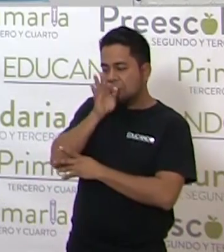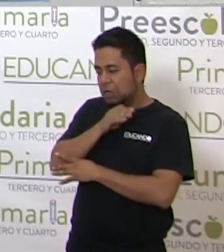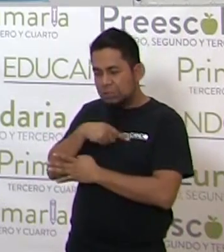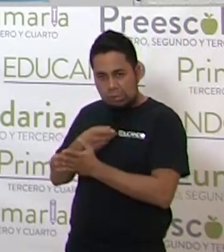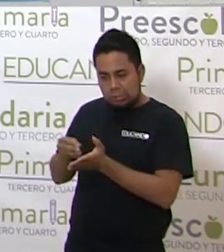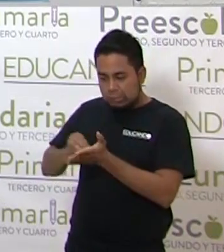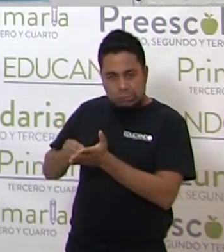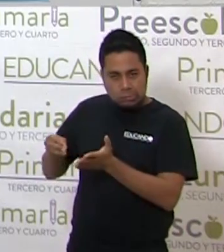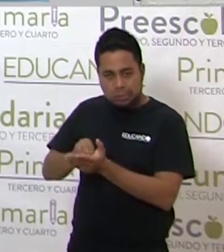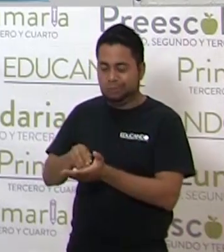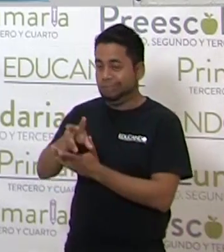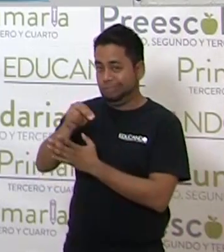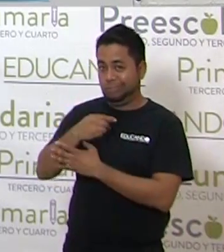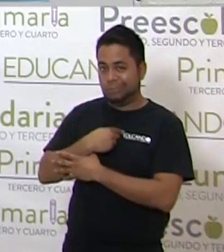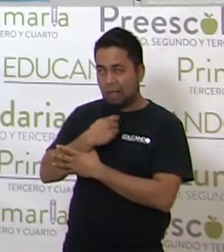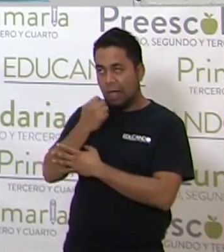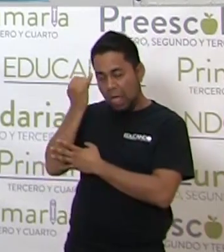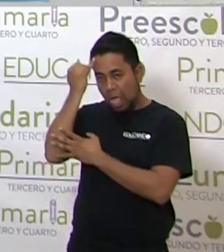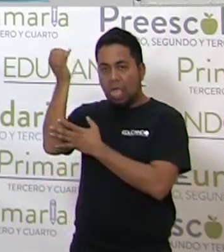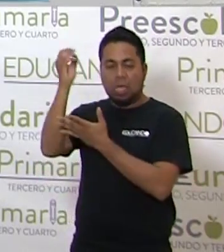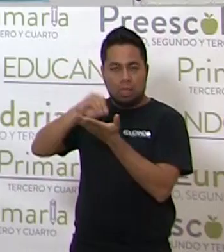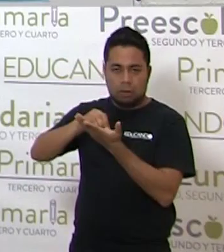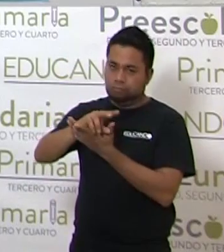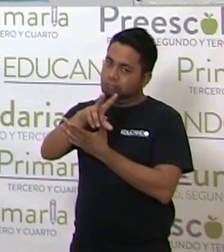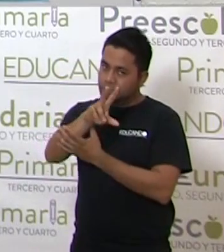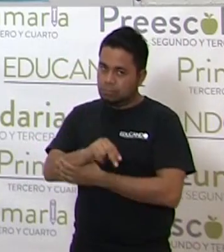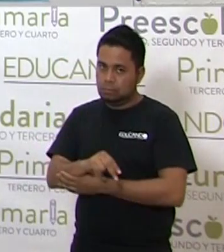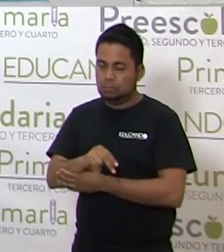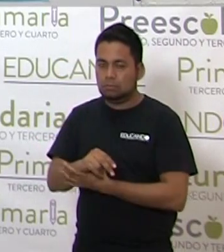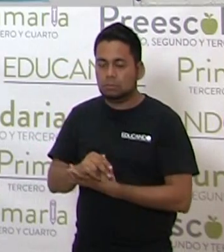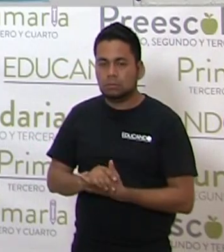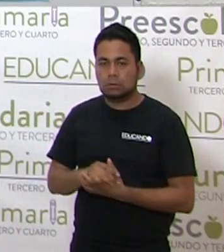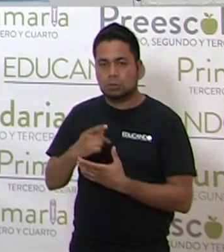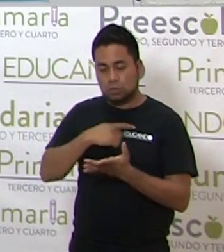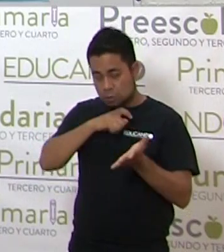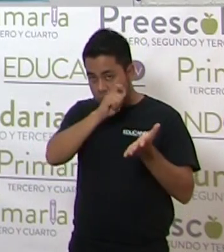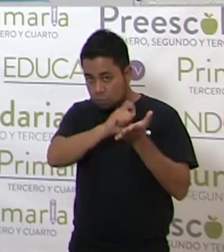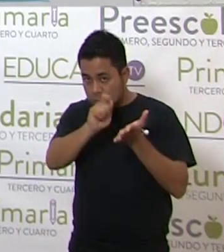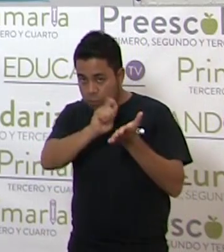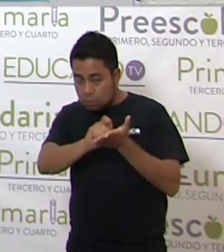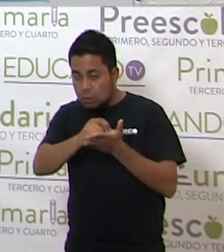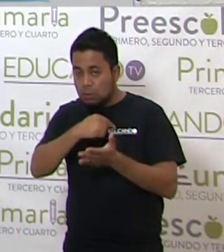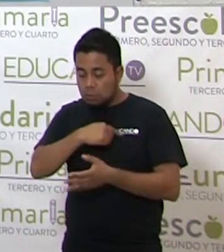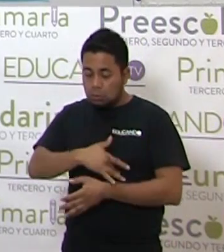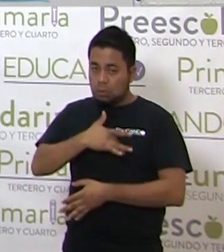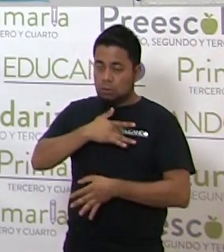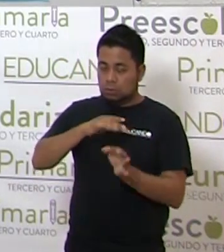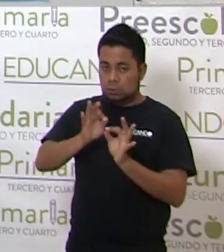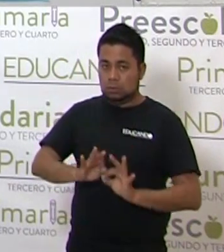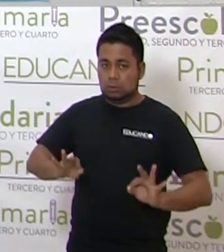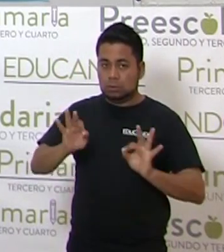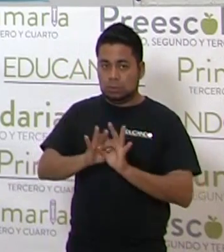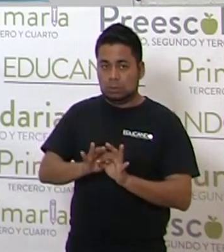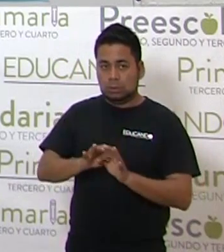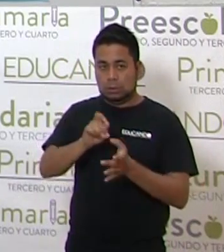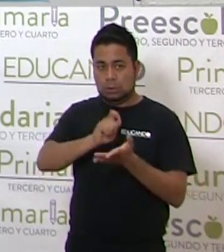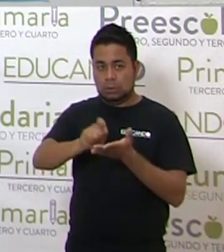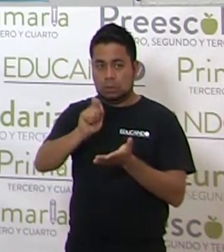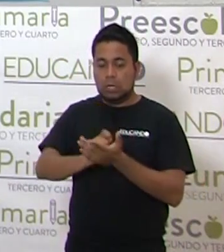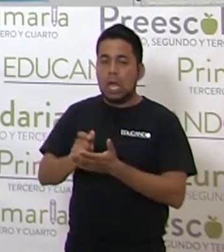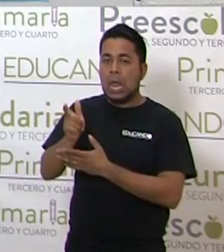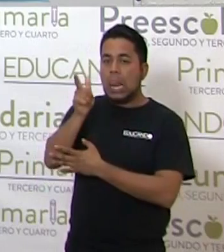inventarnos nada. Esto es, voy a anotarlo porque me parece importante, el lenguaje que se utiliza